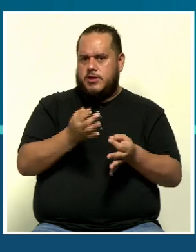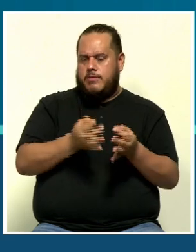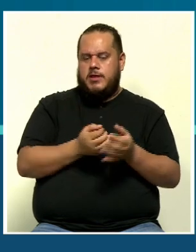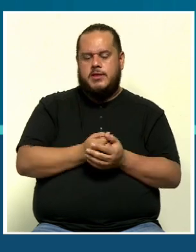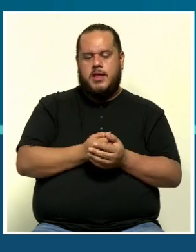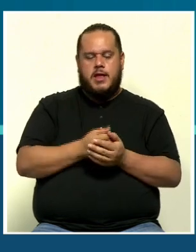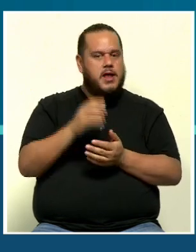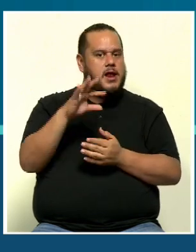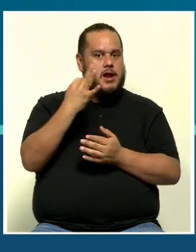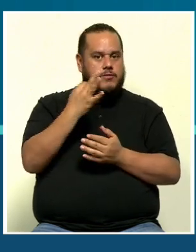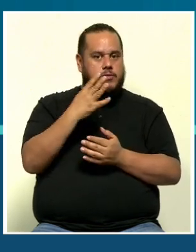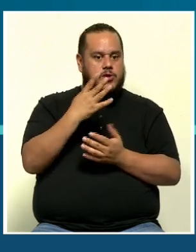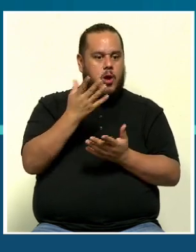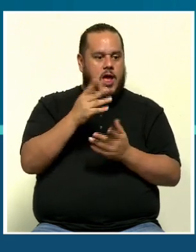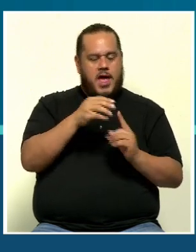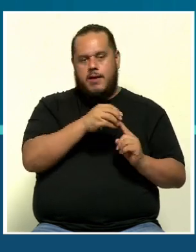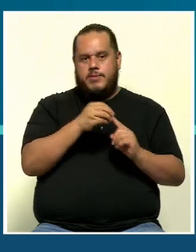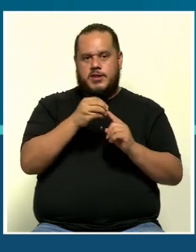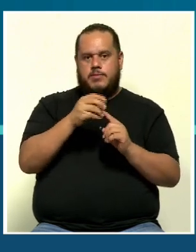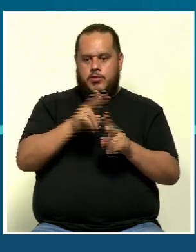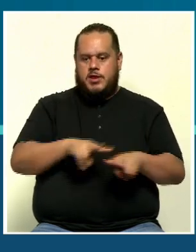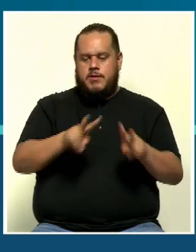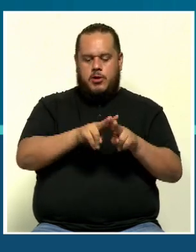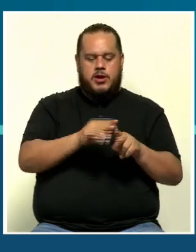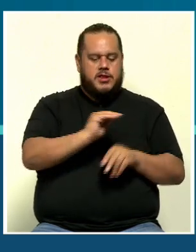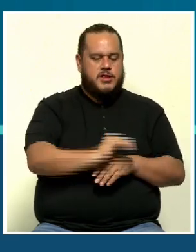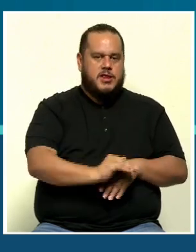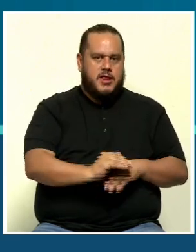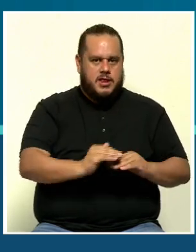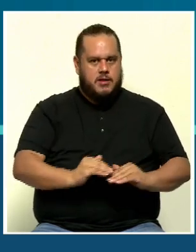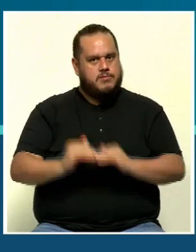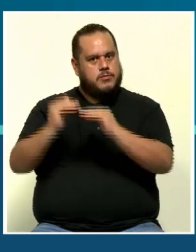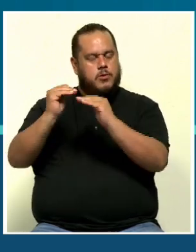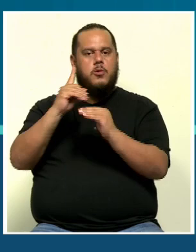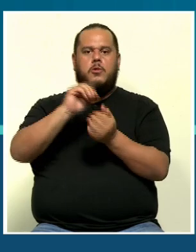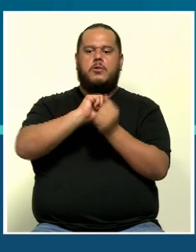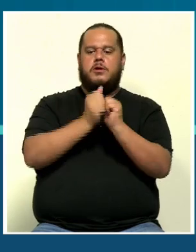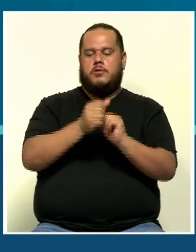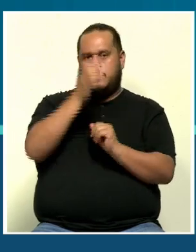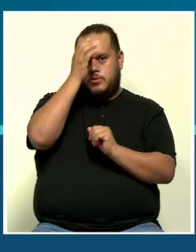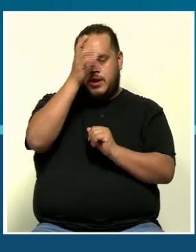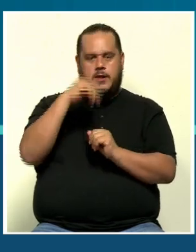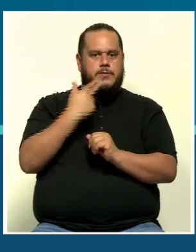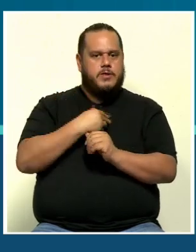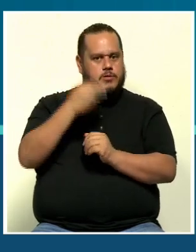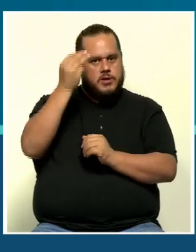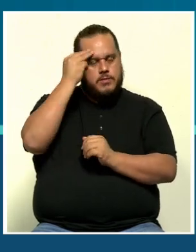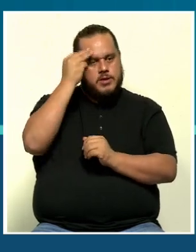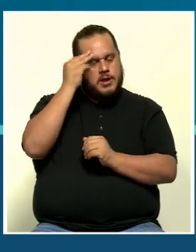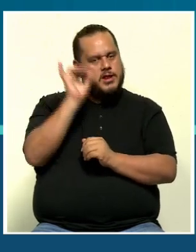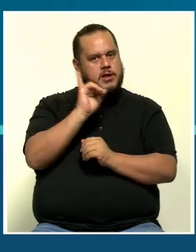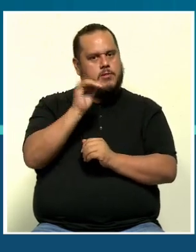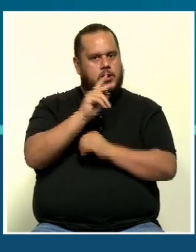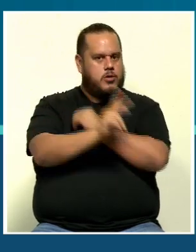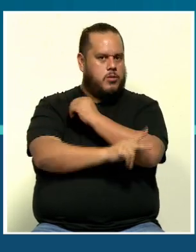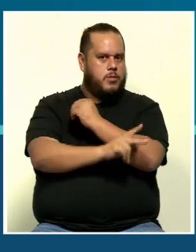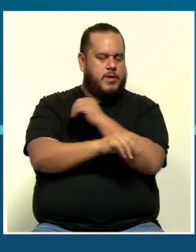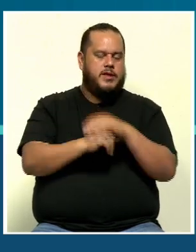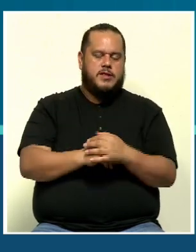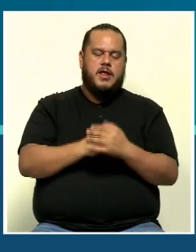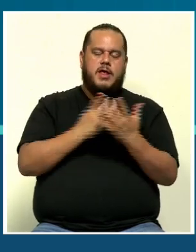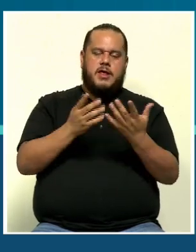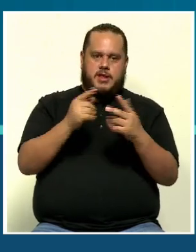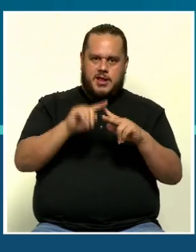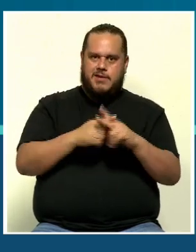la formación en principios y valores desde la primera infancia, una transformación cultural de nuestra mentalidad como país, que tiene que